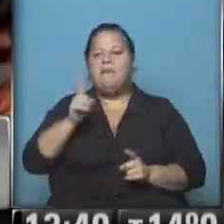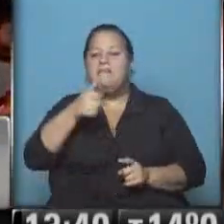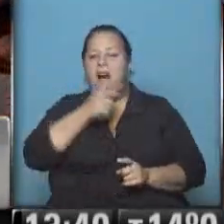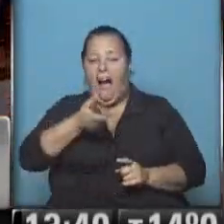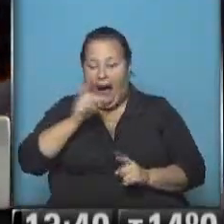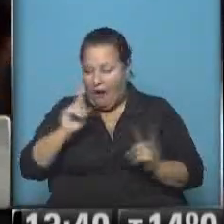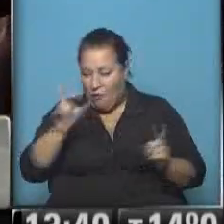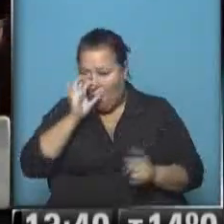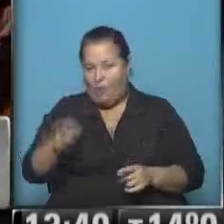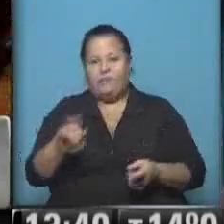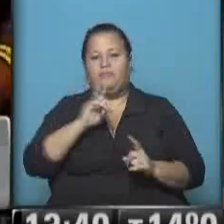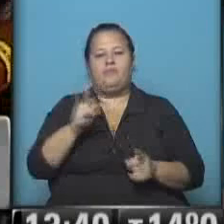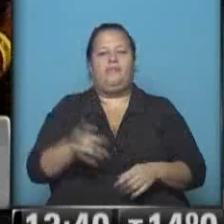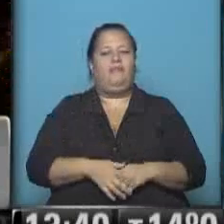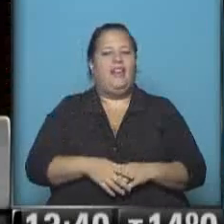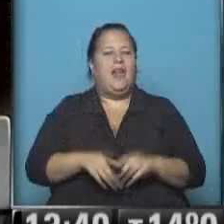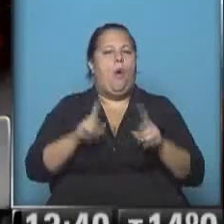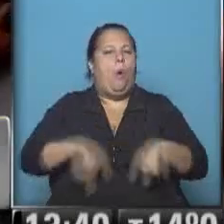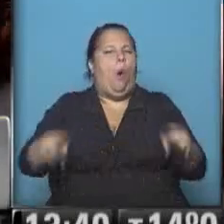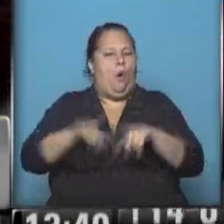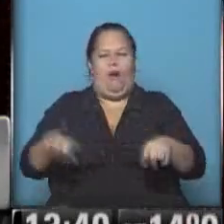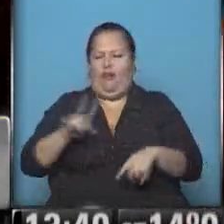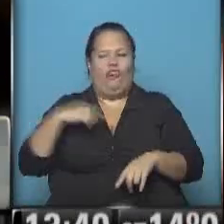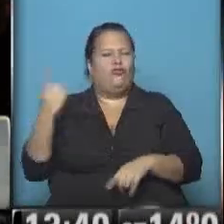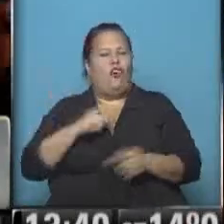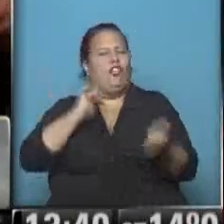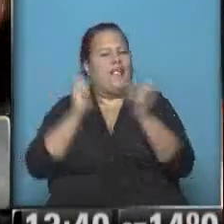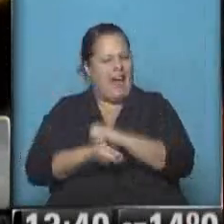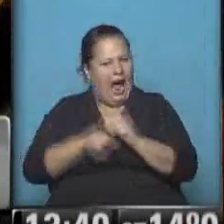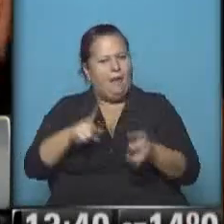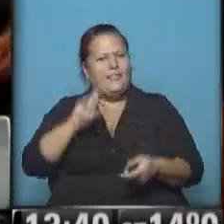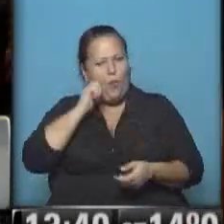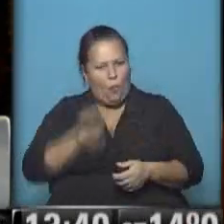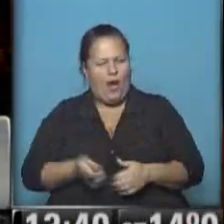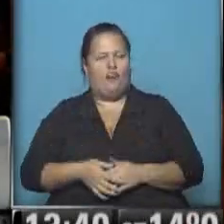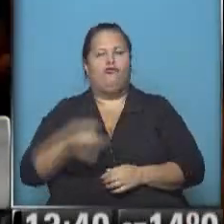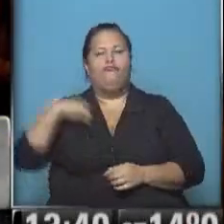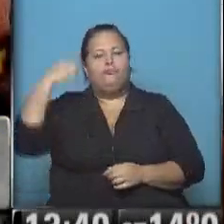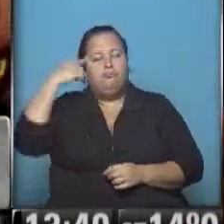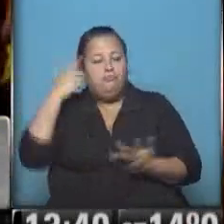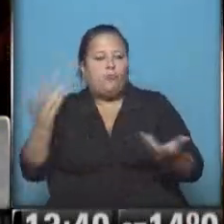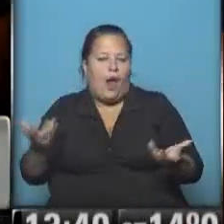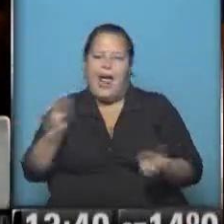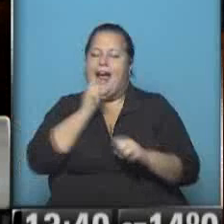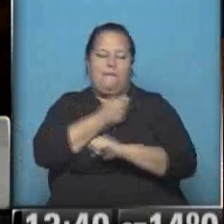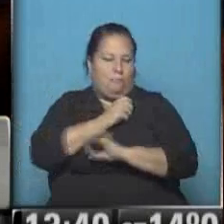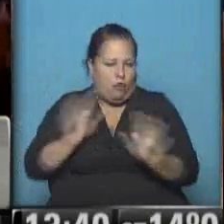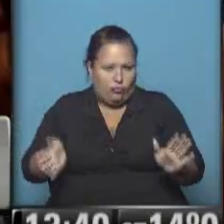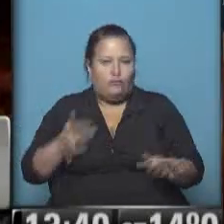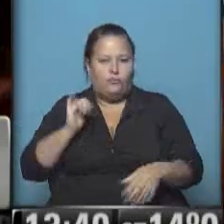río, nunca nada es igual. Todo siempre se transforma y eso es bueno. Creo que, bueno, que fue